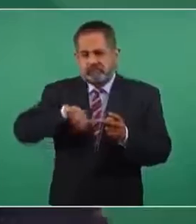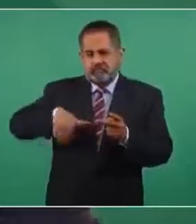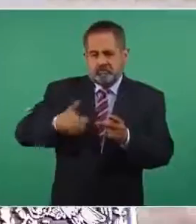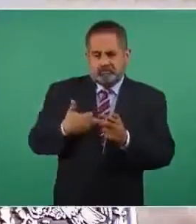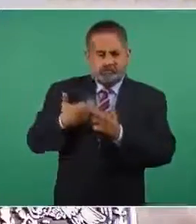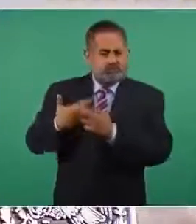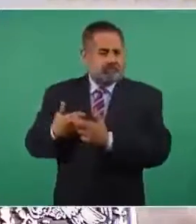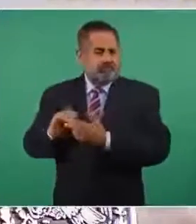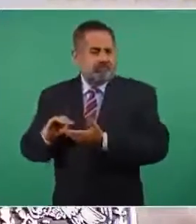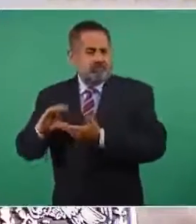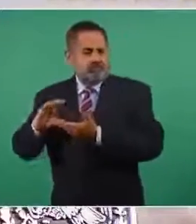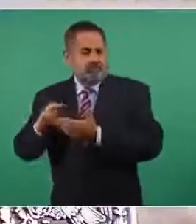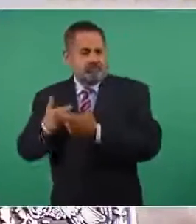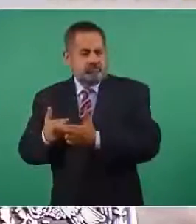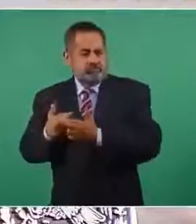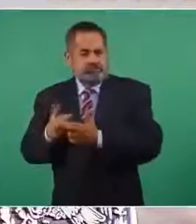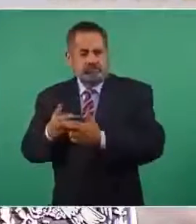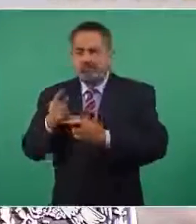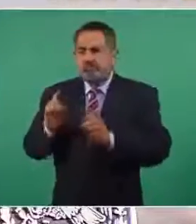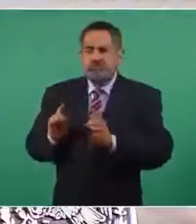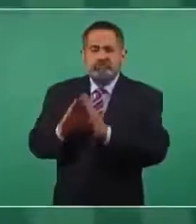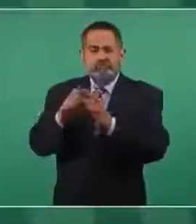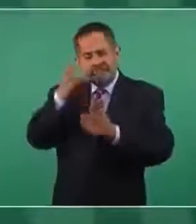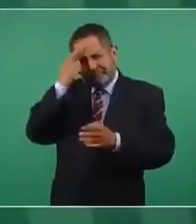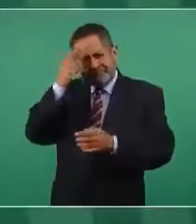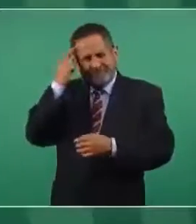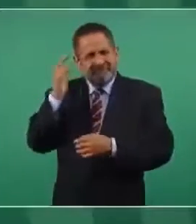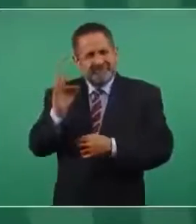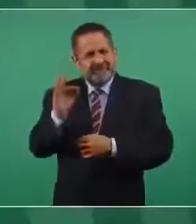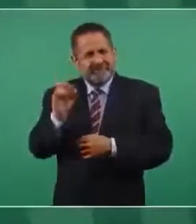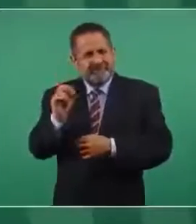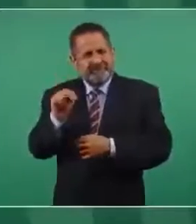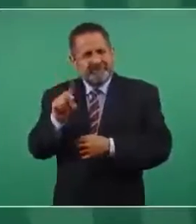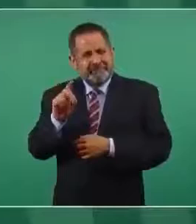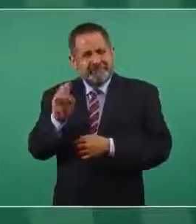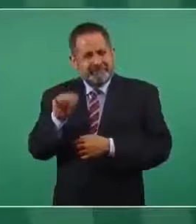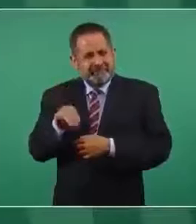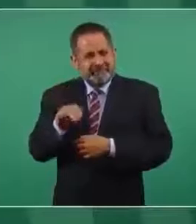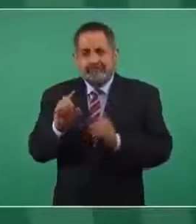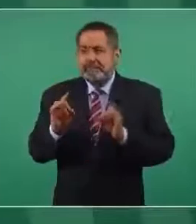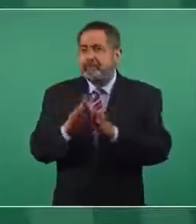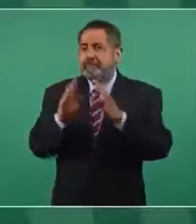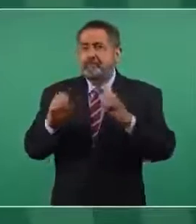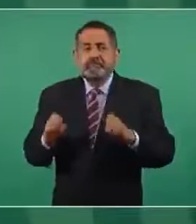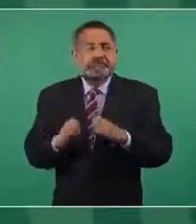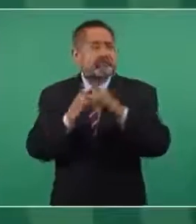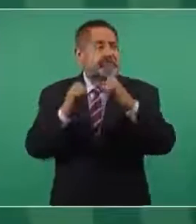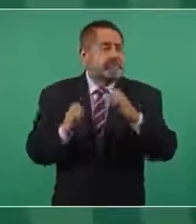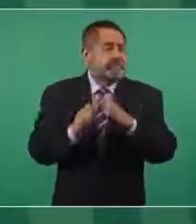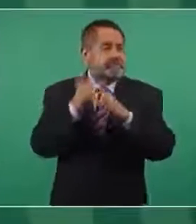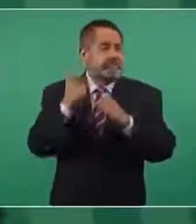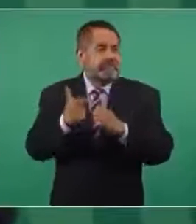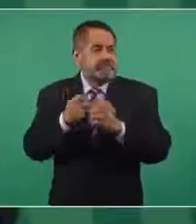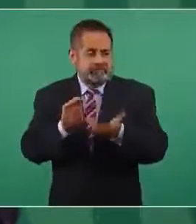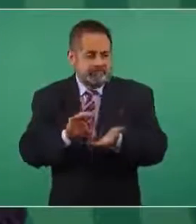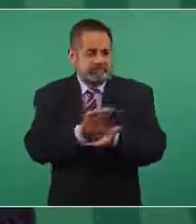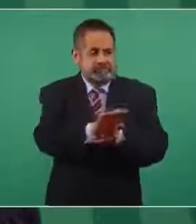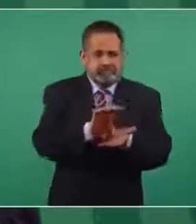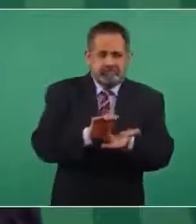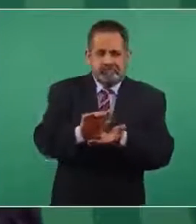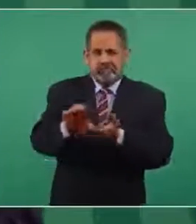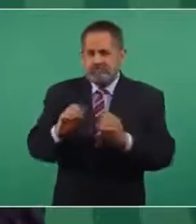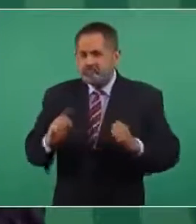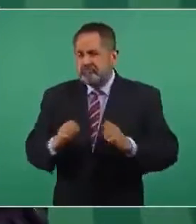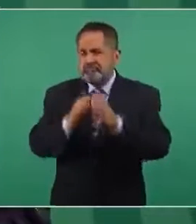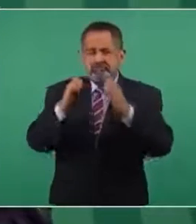conservaron para lo que era el Fonden, para riesgos, para tener recursos en